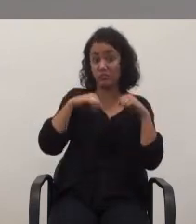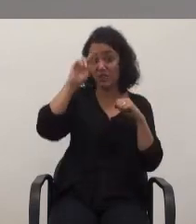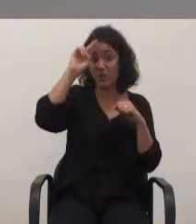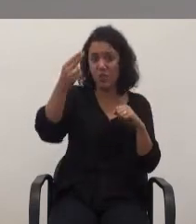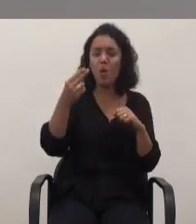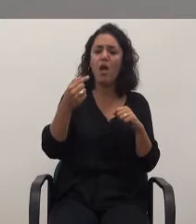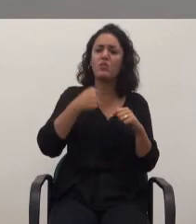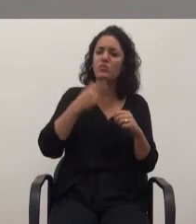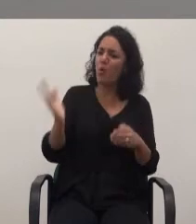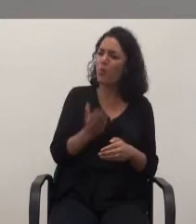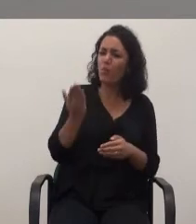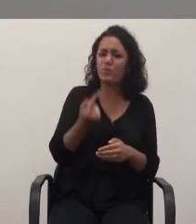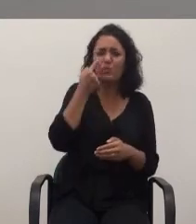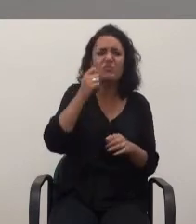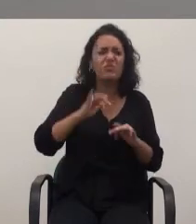conocimiento.